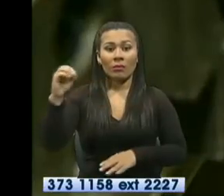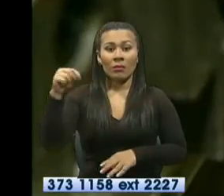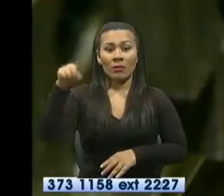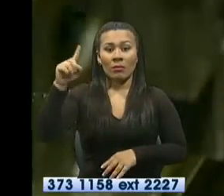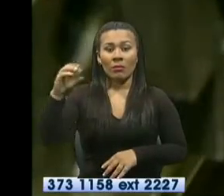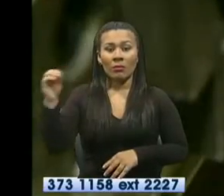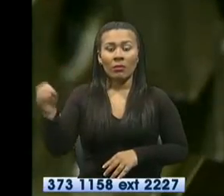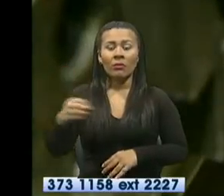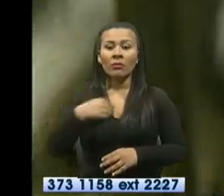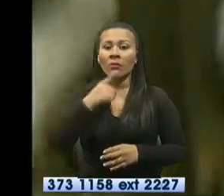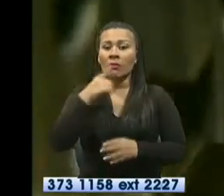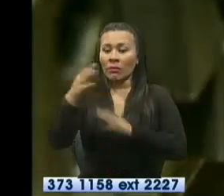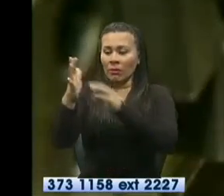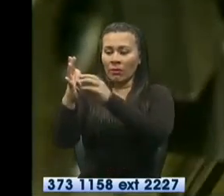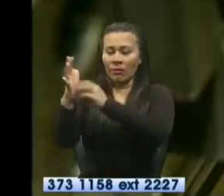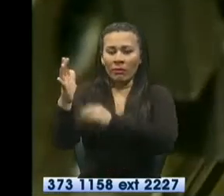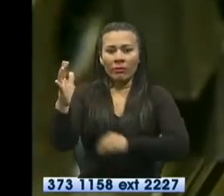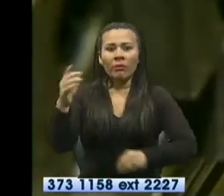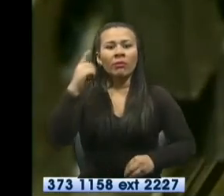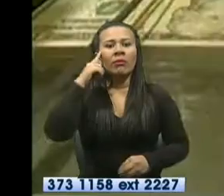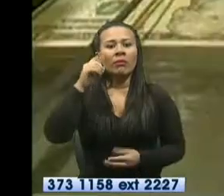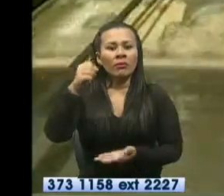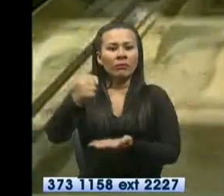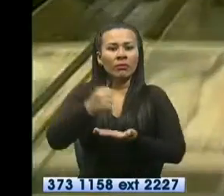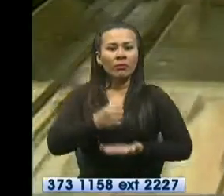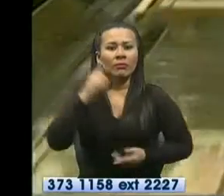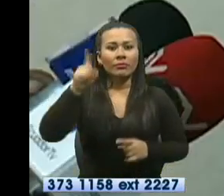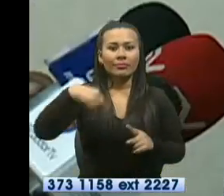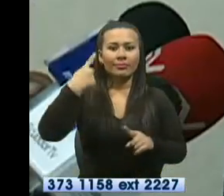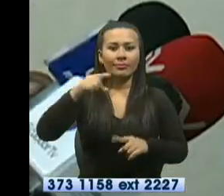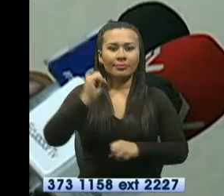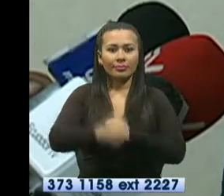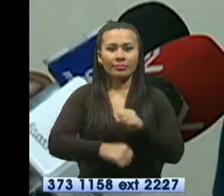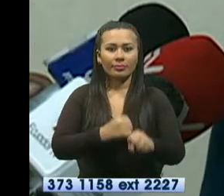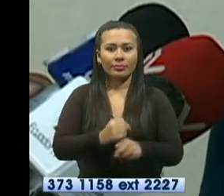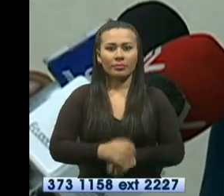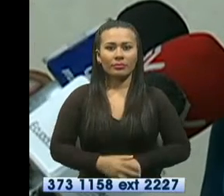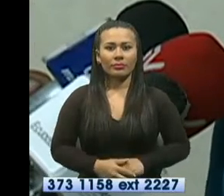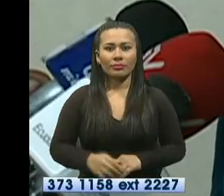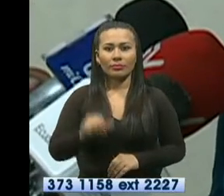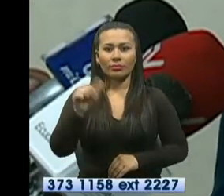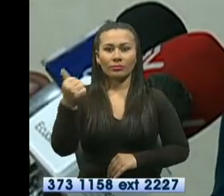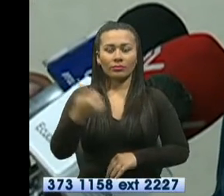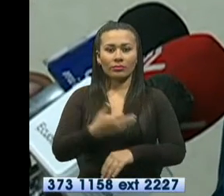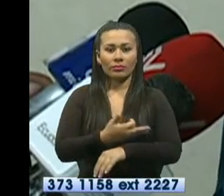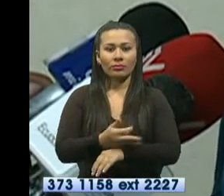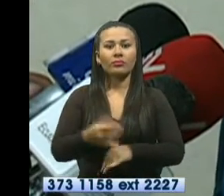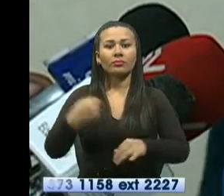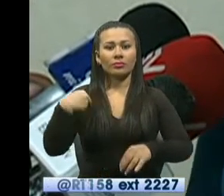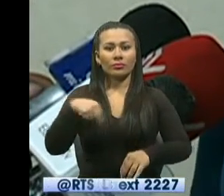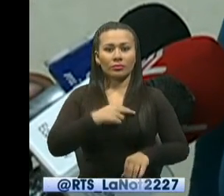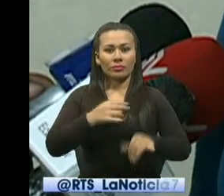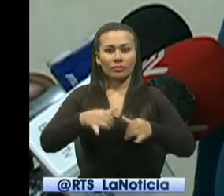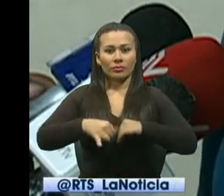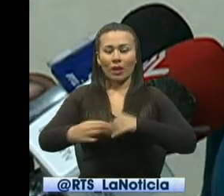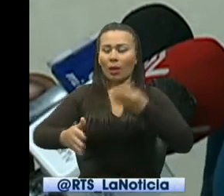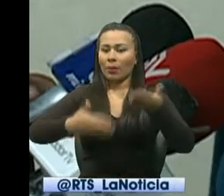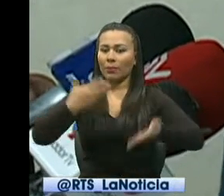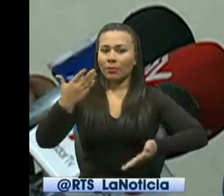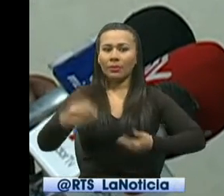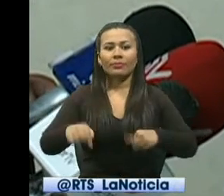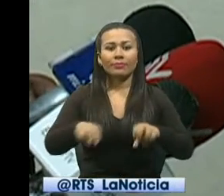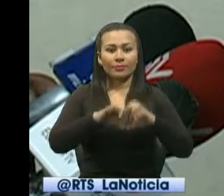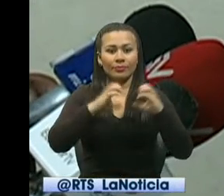lo restante deberá calcularse en el presupuesto general del Estado del próximo año. En algún otro momento habrá que continuar discutiendo, pues bueno, en esto